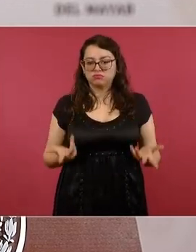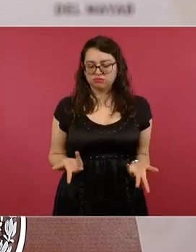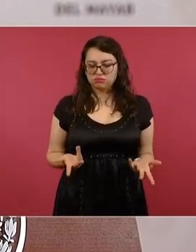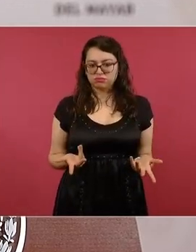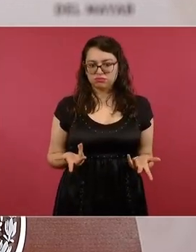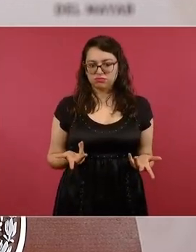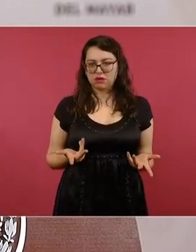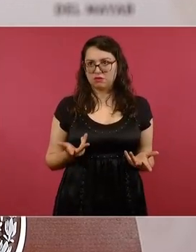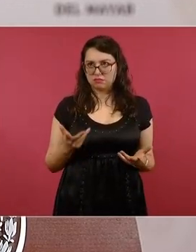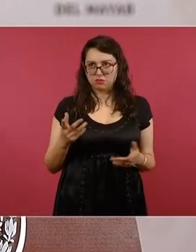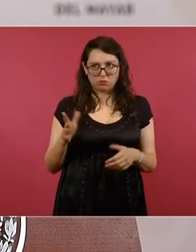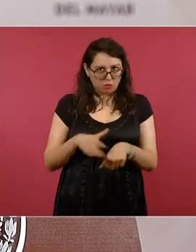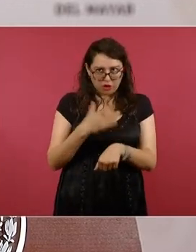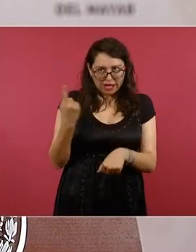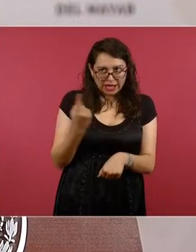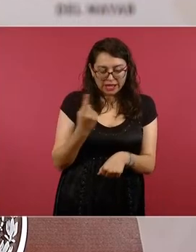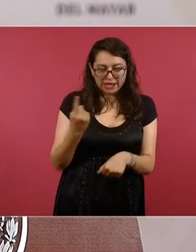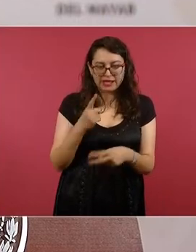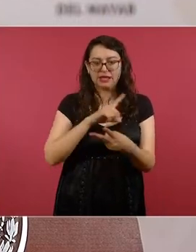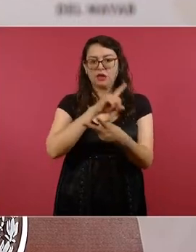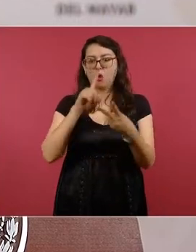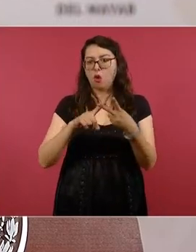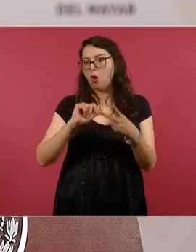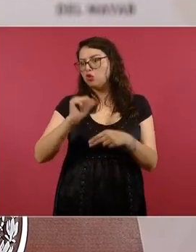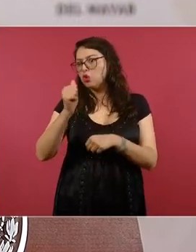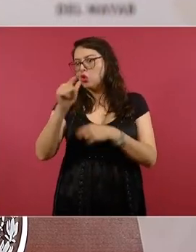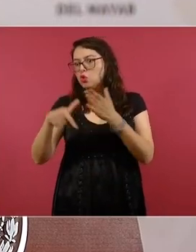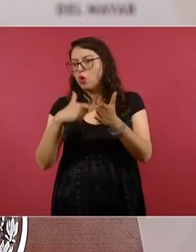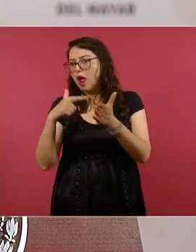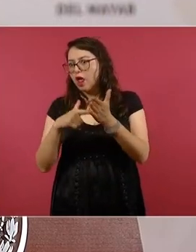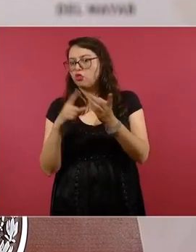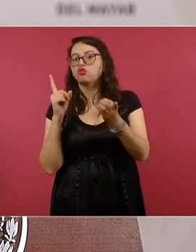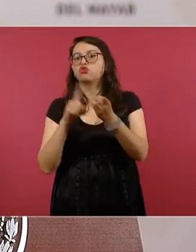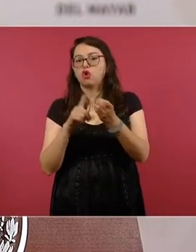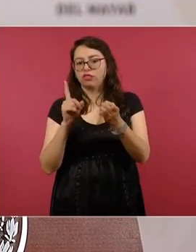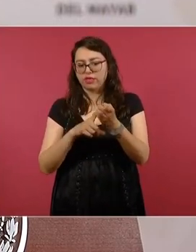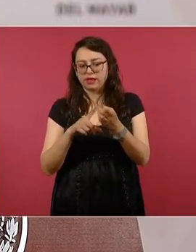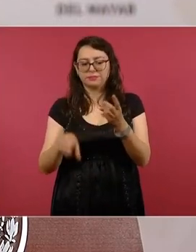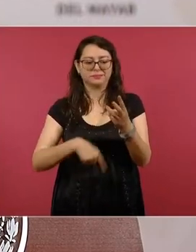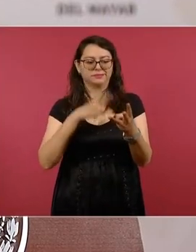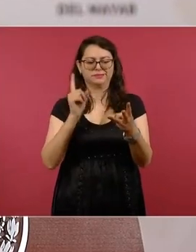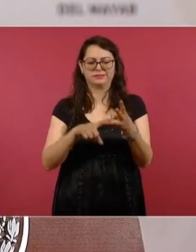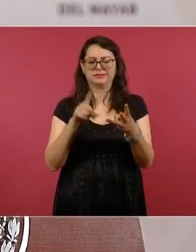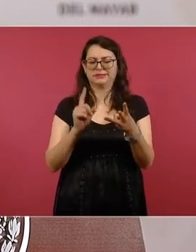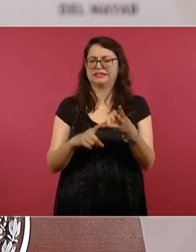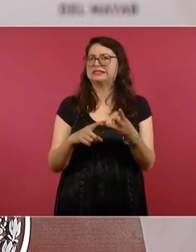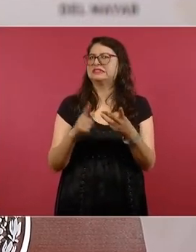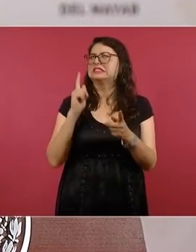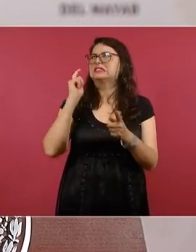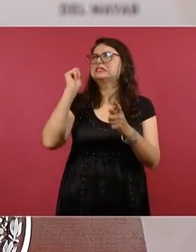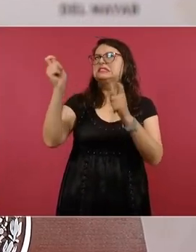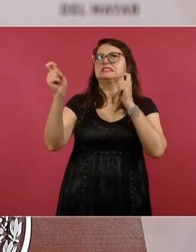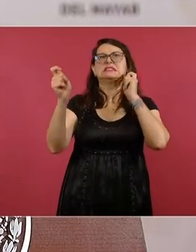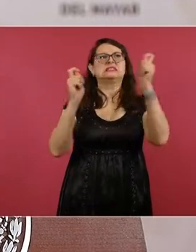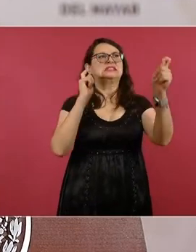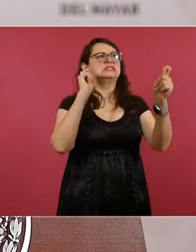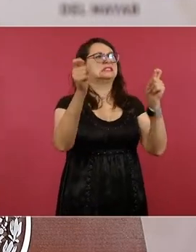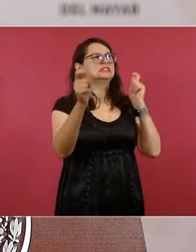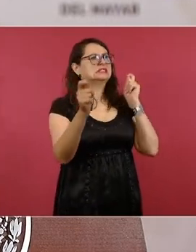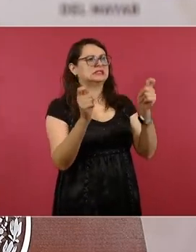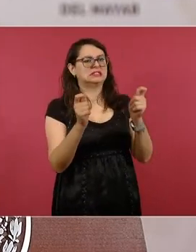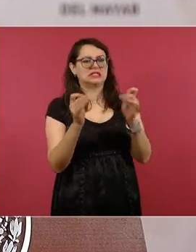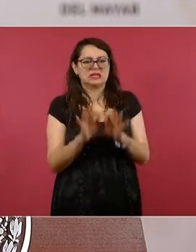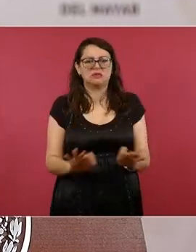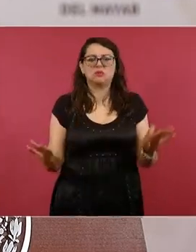tienen lugar y además por qué es importante comprender lo que sucede en términos de lo que denominamos la